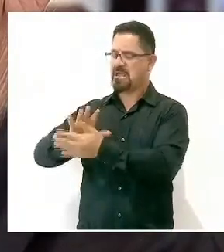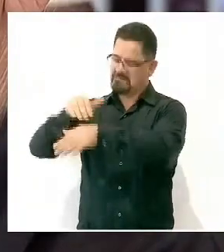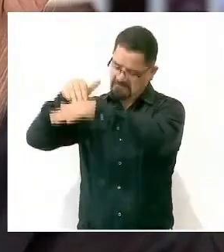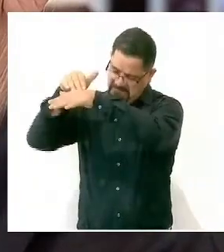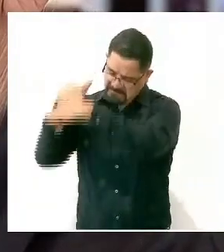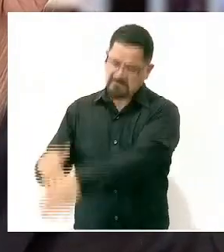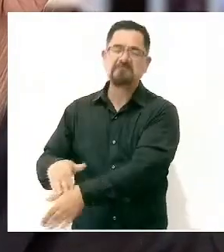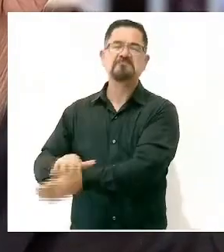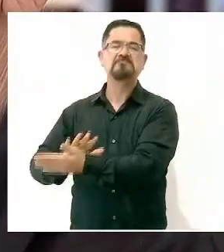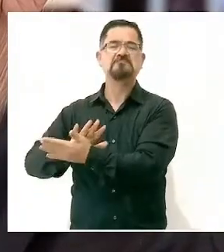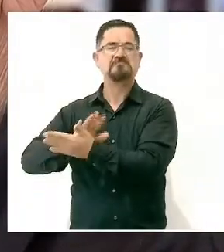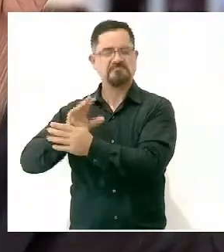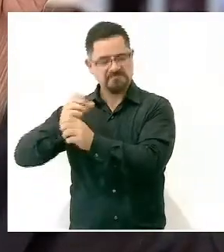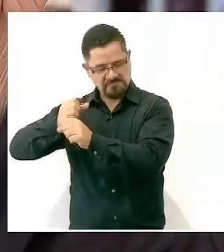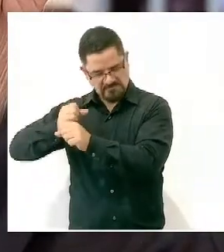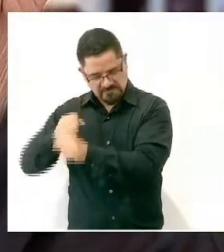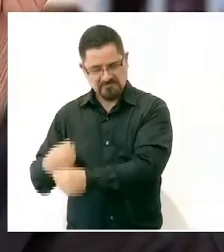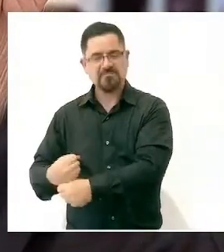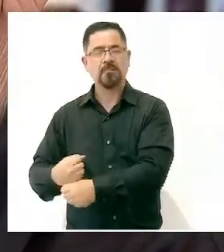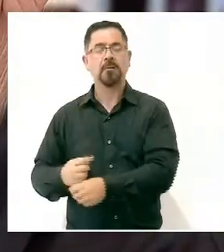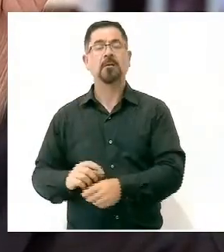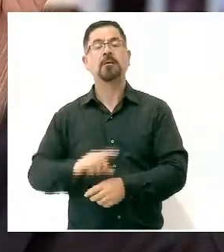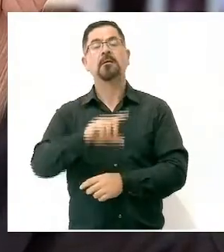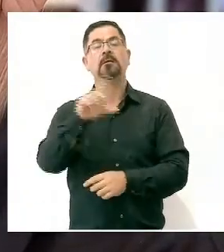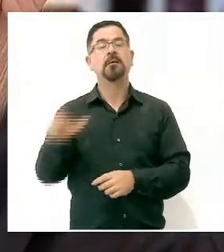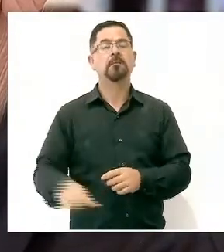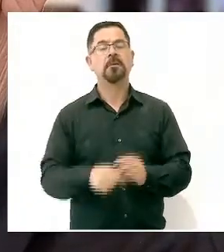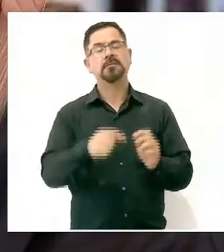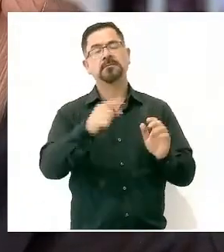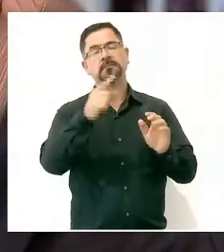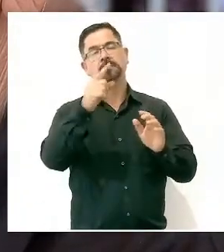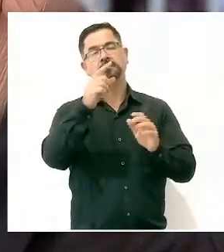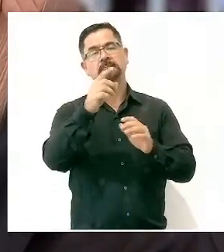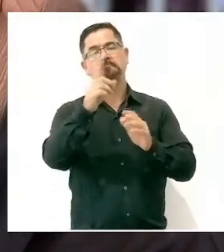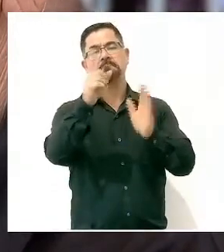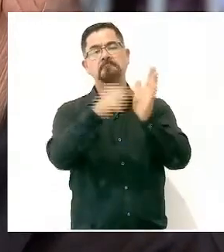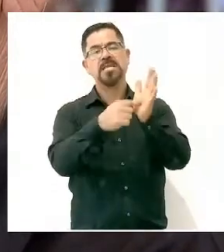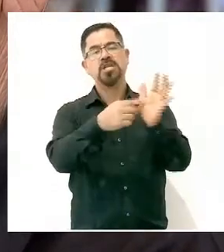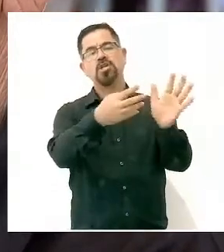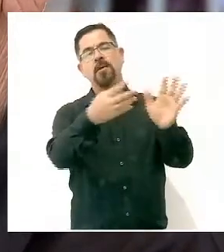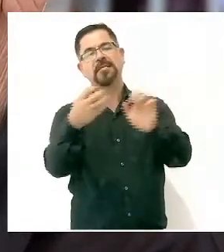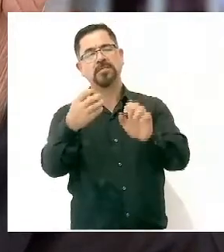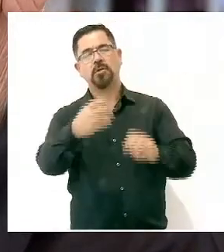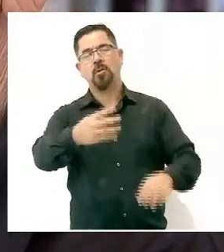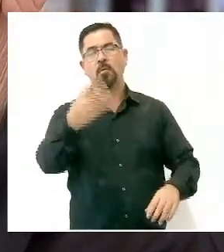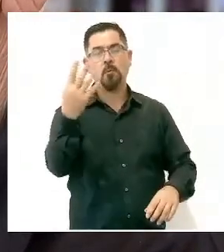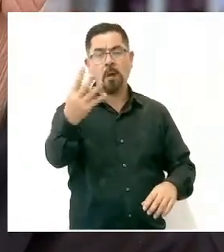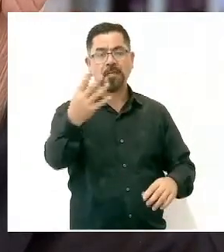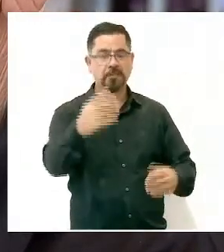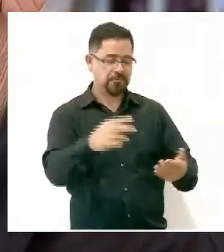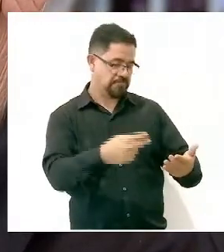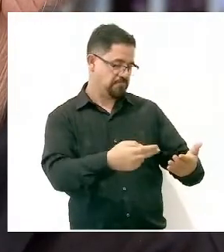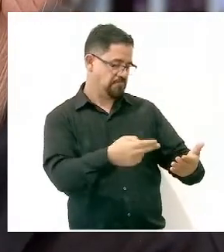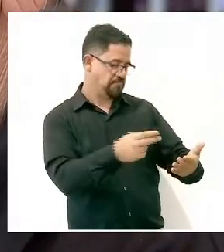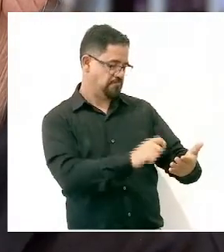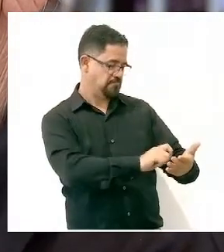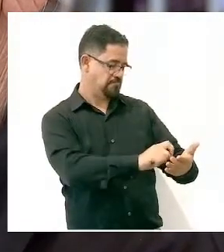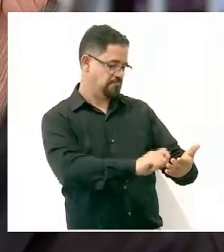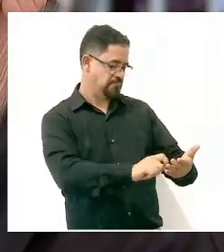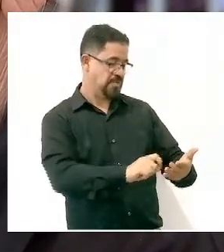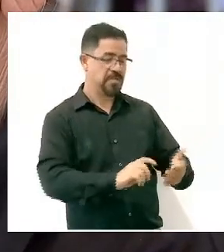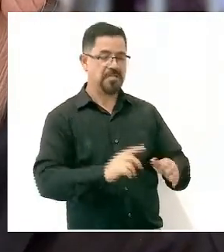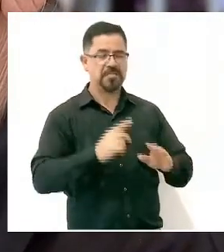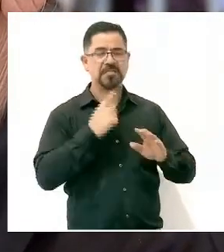Por último, en 1904, declara formalmente